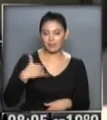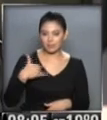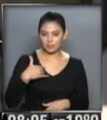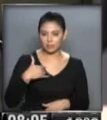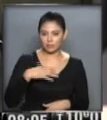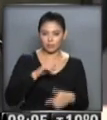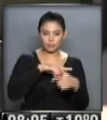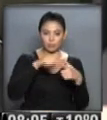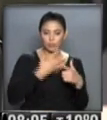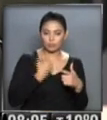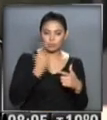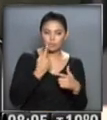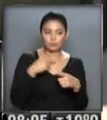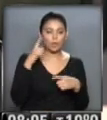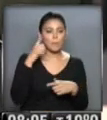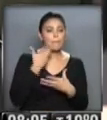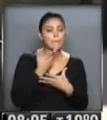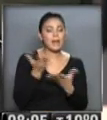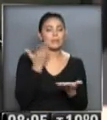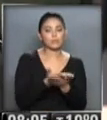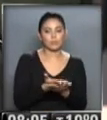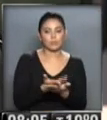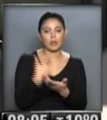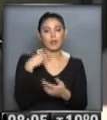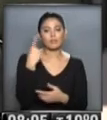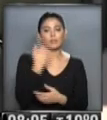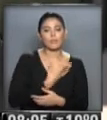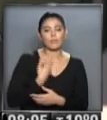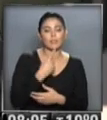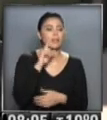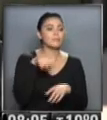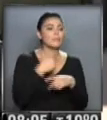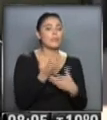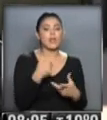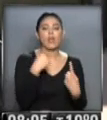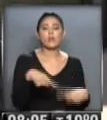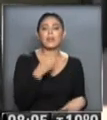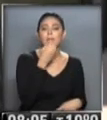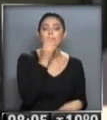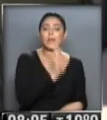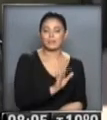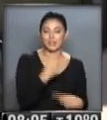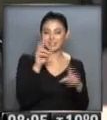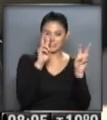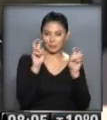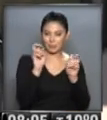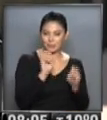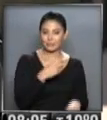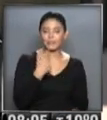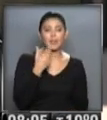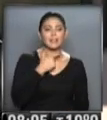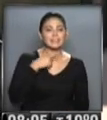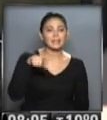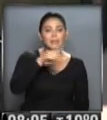Hablamos de Hugo Midón y Carlos Gianni, en este caso una nueva versión dirigida por Gaby Goldberg, y estos Objetos Maravillosos que buscan el